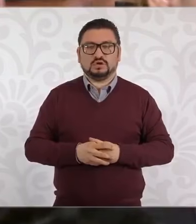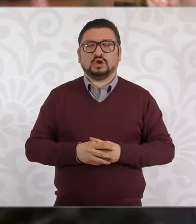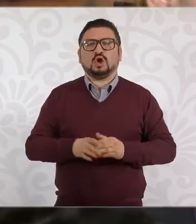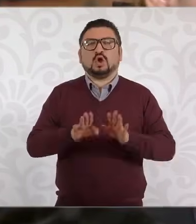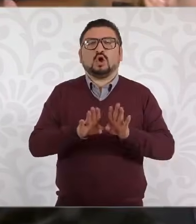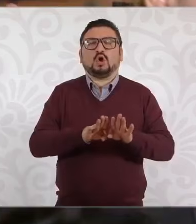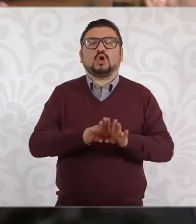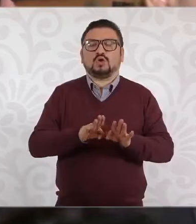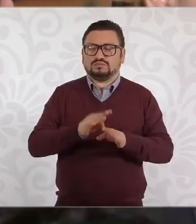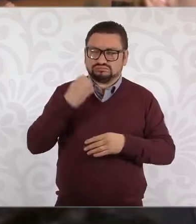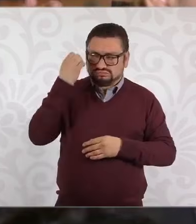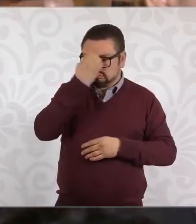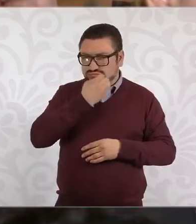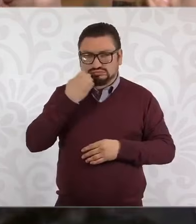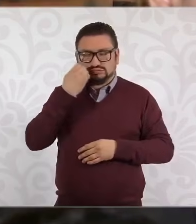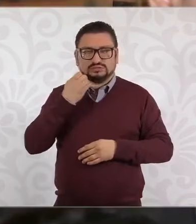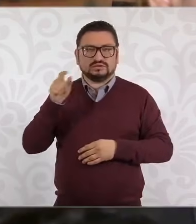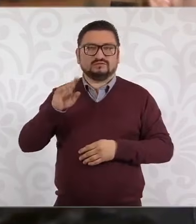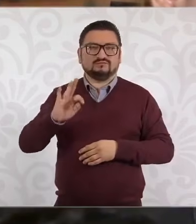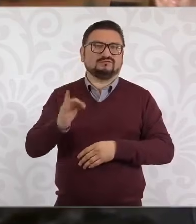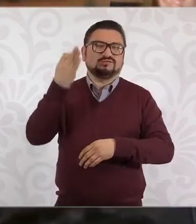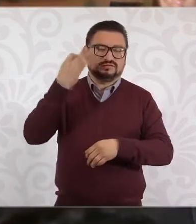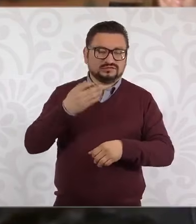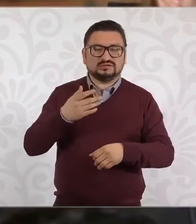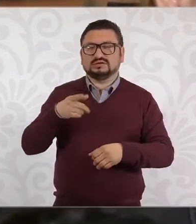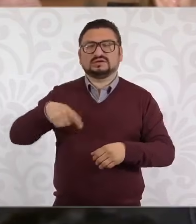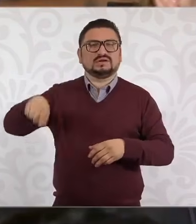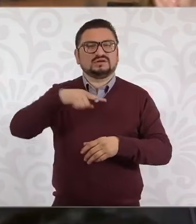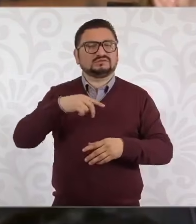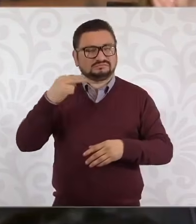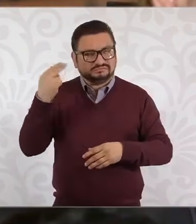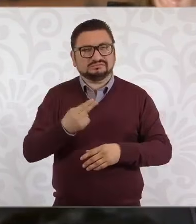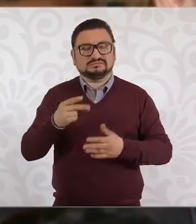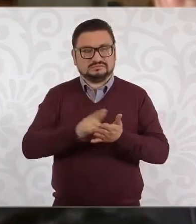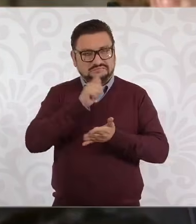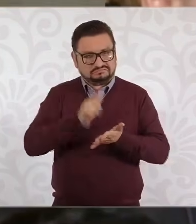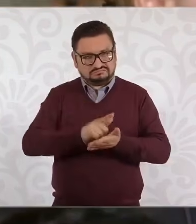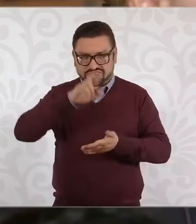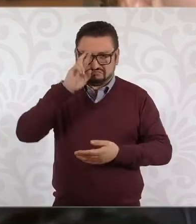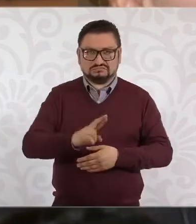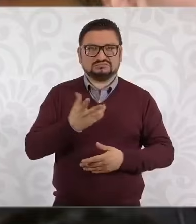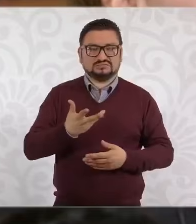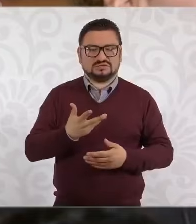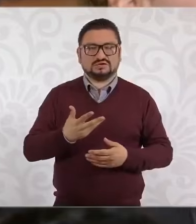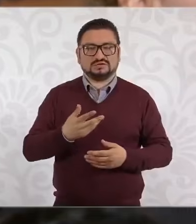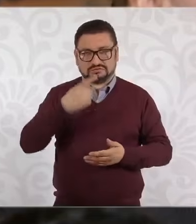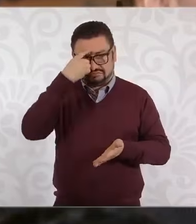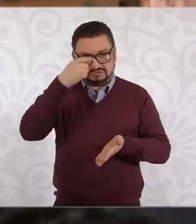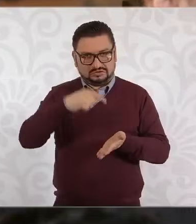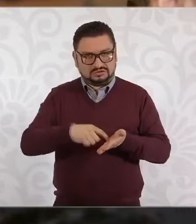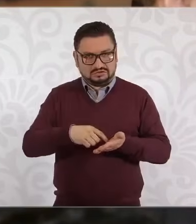ese trabajo donde la Federación necesita hacer cumplir la ley? ¿Cree que ha